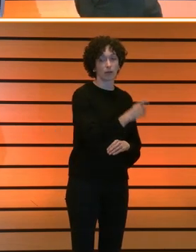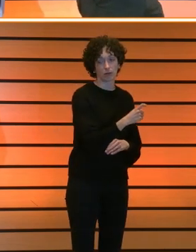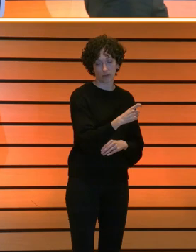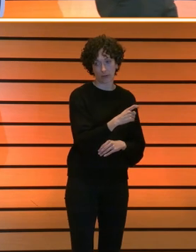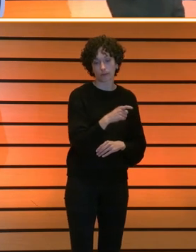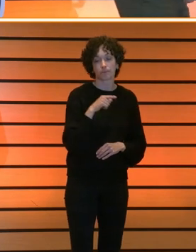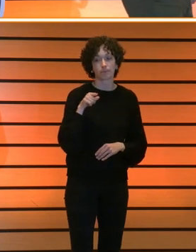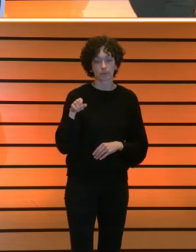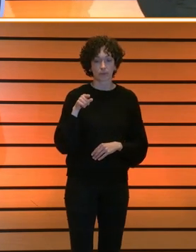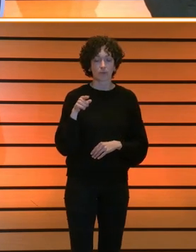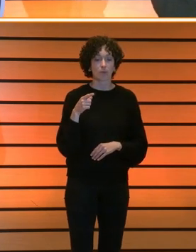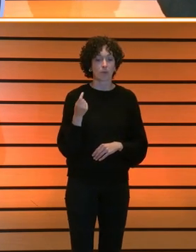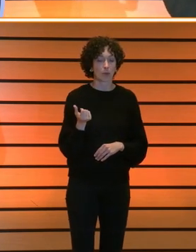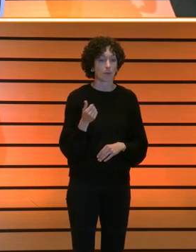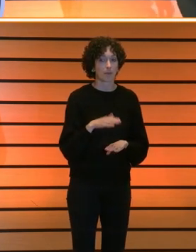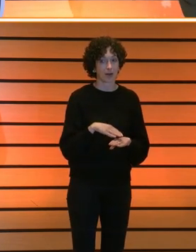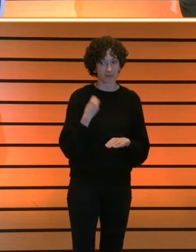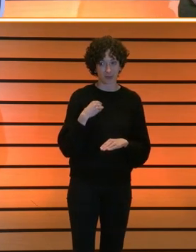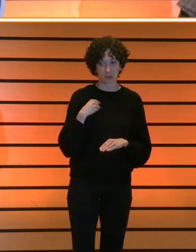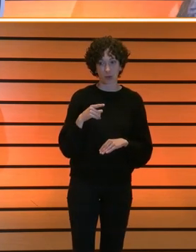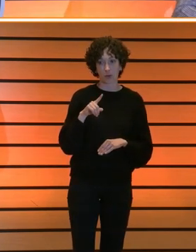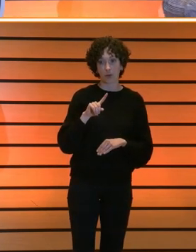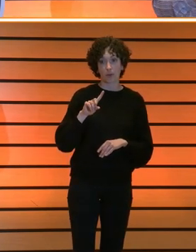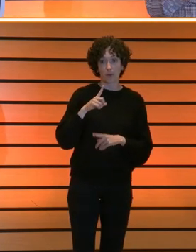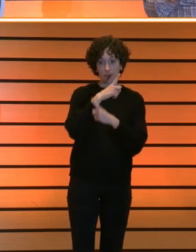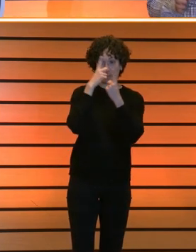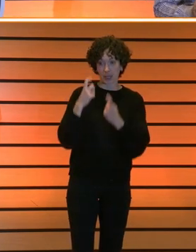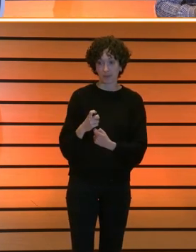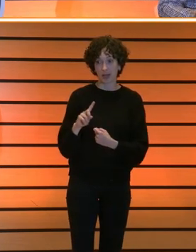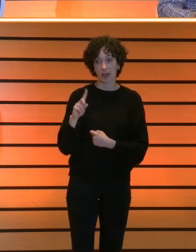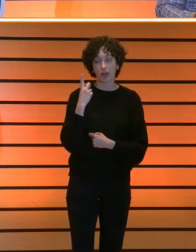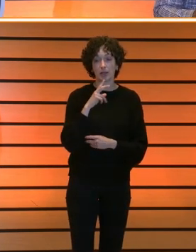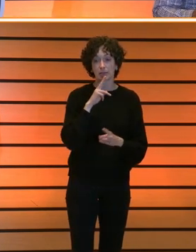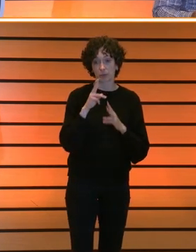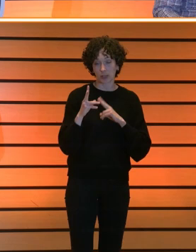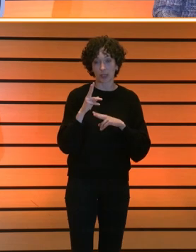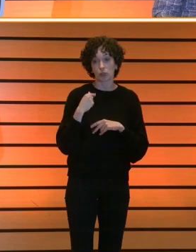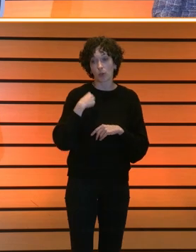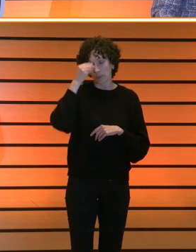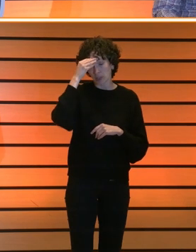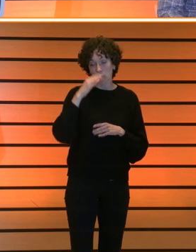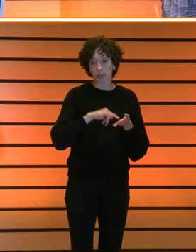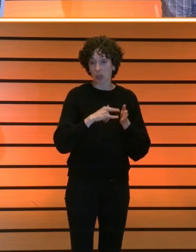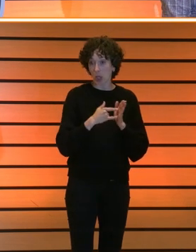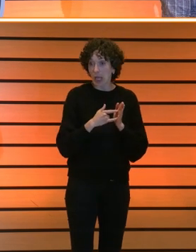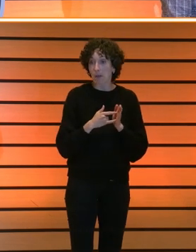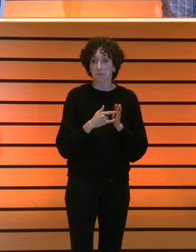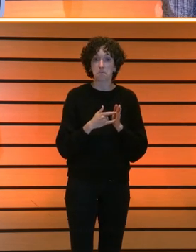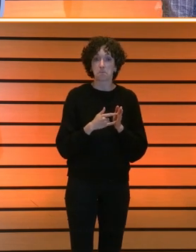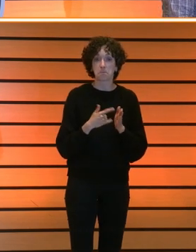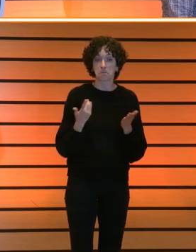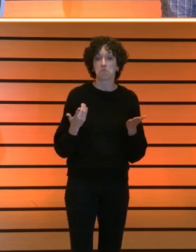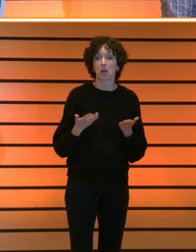poco por un para hacer la contestación a la primera pregunta lo que yo veo que la tecnología puede